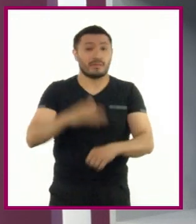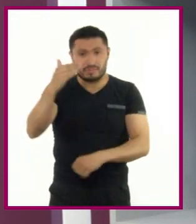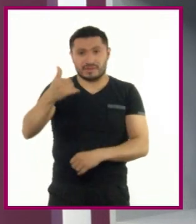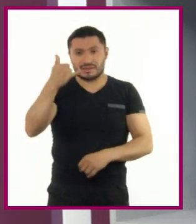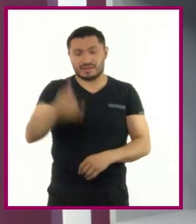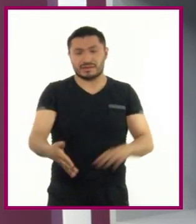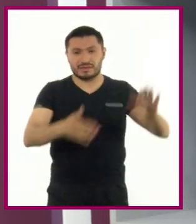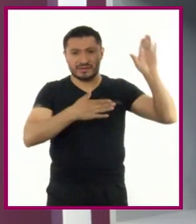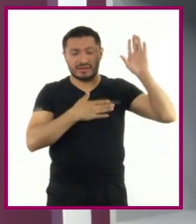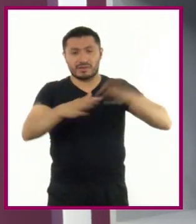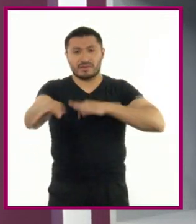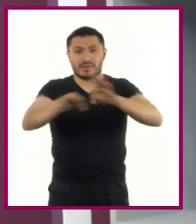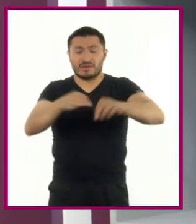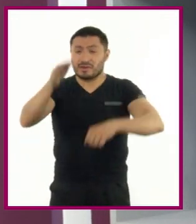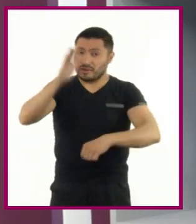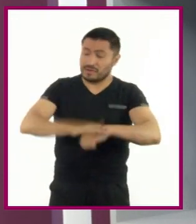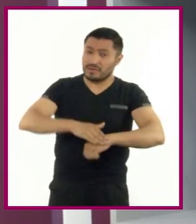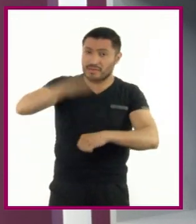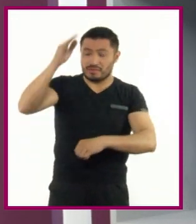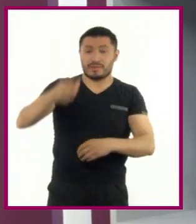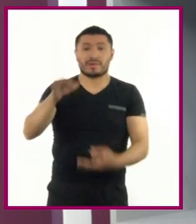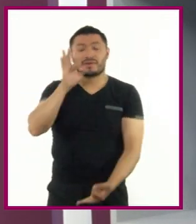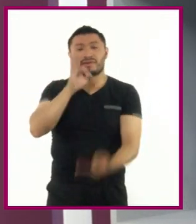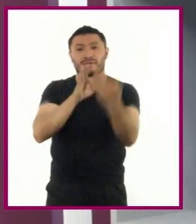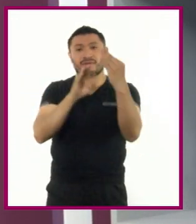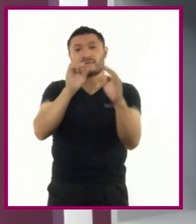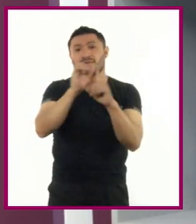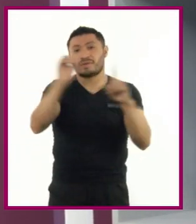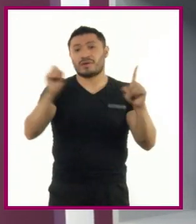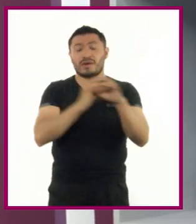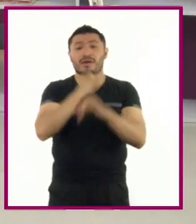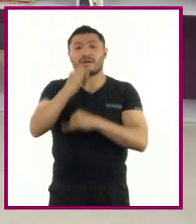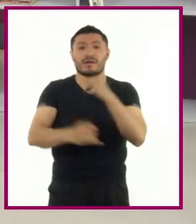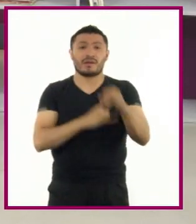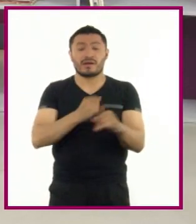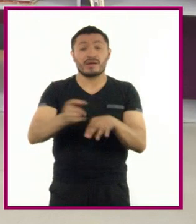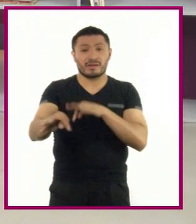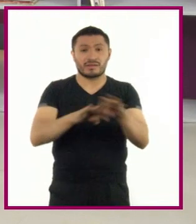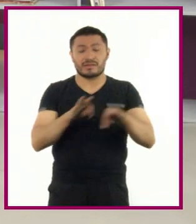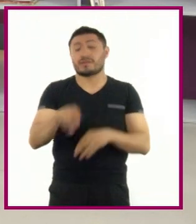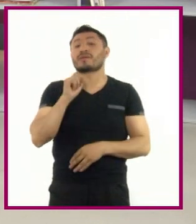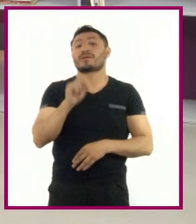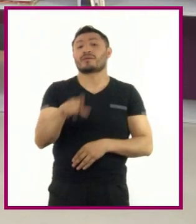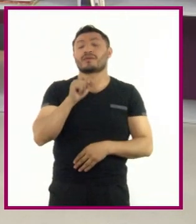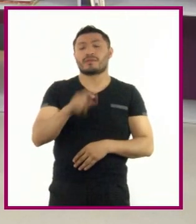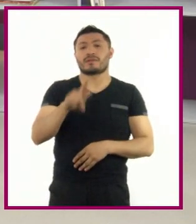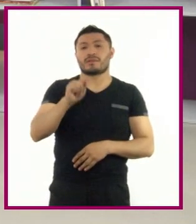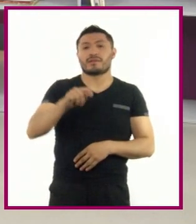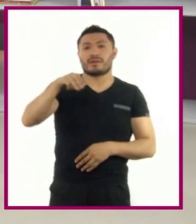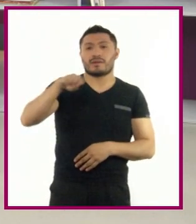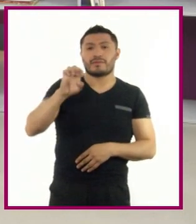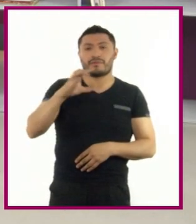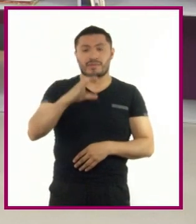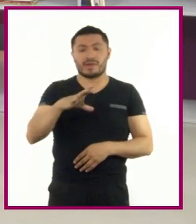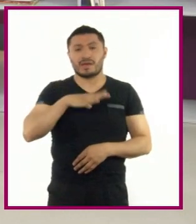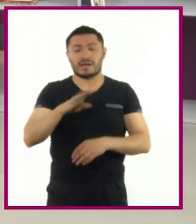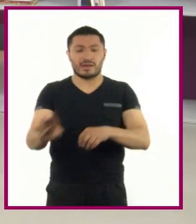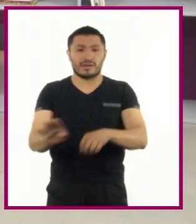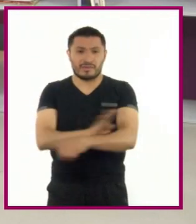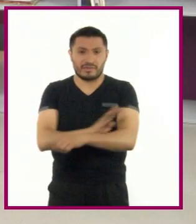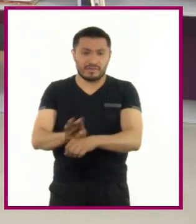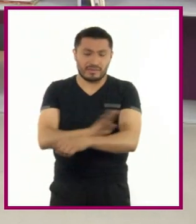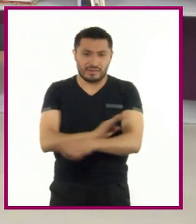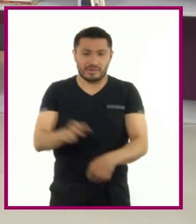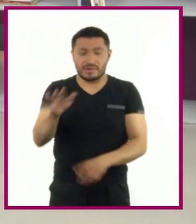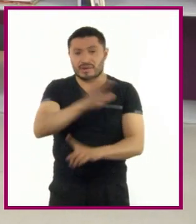sus compromisos laborales ante la Organización Internacional del Trabajo. También el TEMEC contempla beneficios económicos